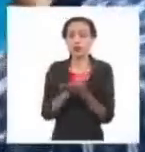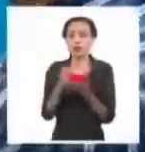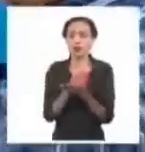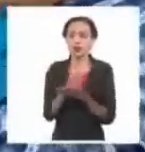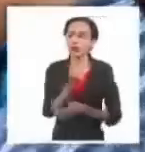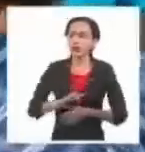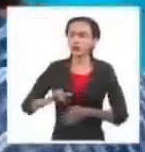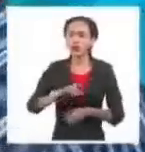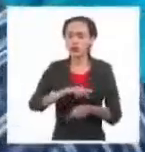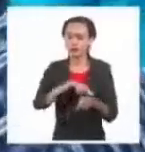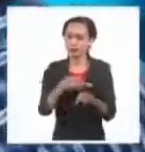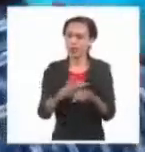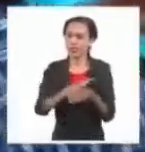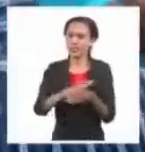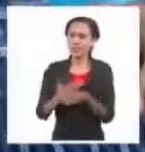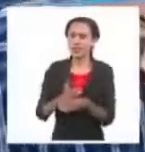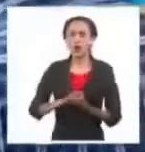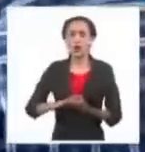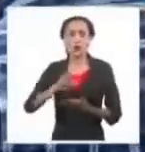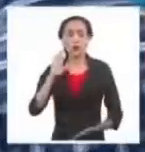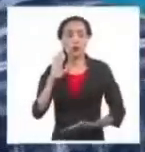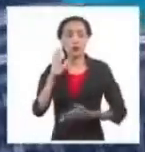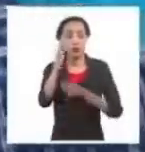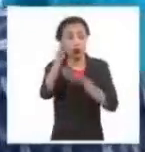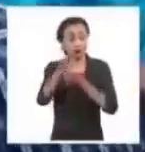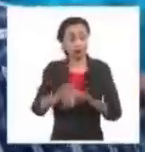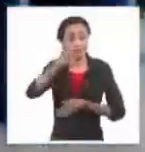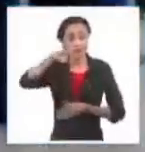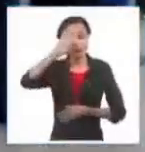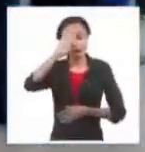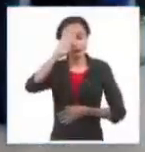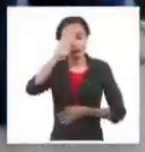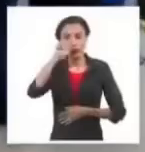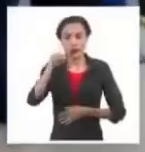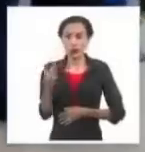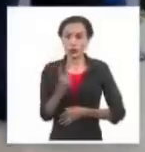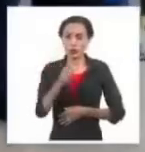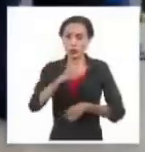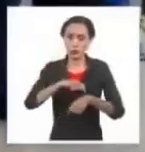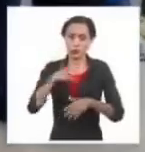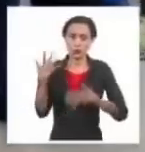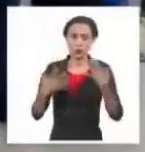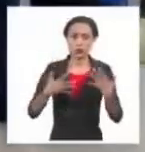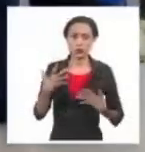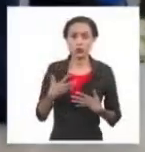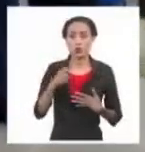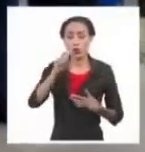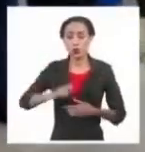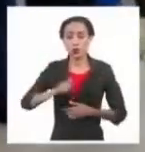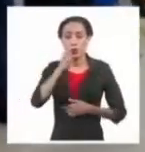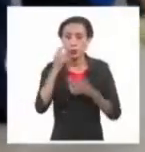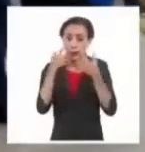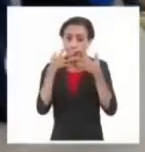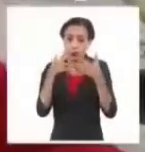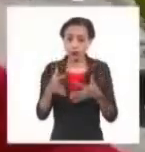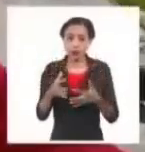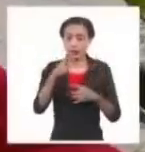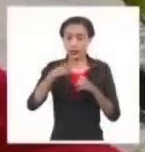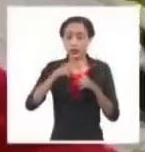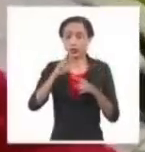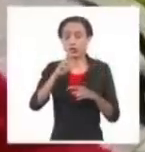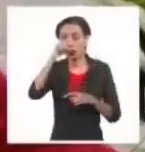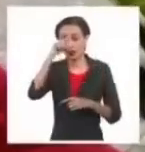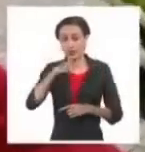representa el compromiso de lealtad a la patria los dos momentos culturales los protagonizaron el reconocido andando raúl torres con el tema